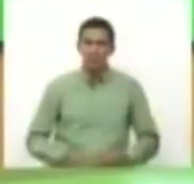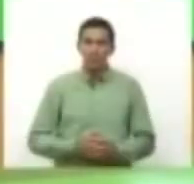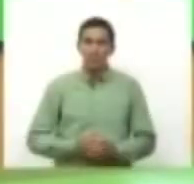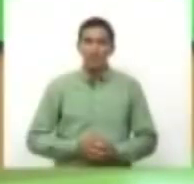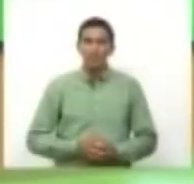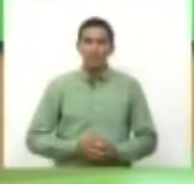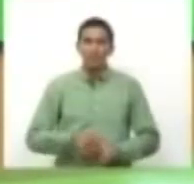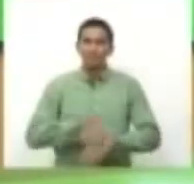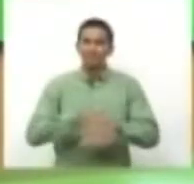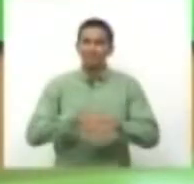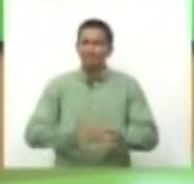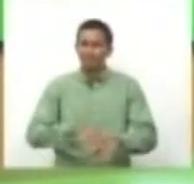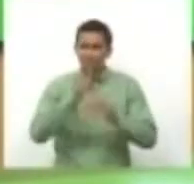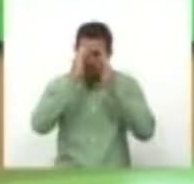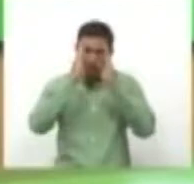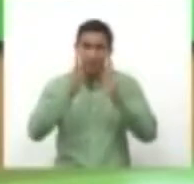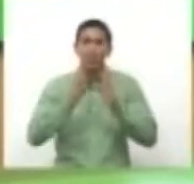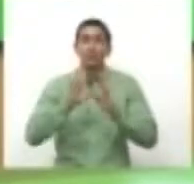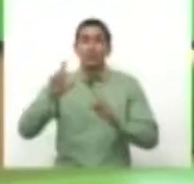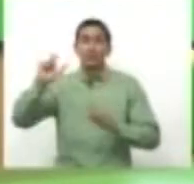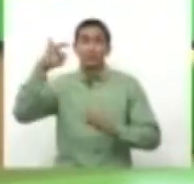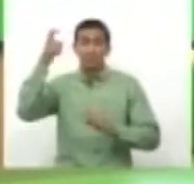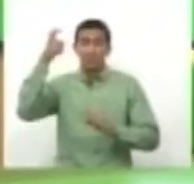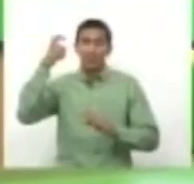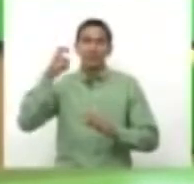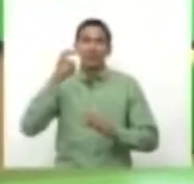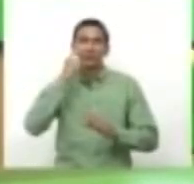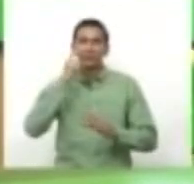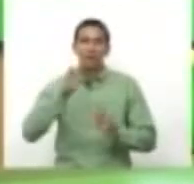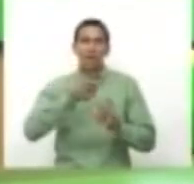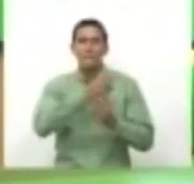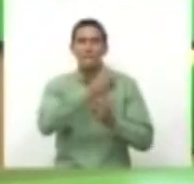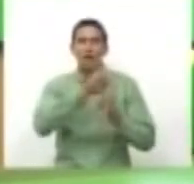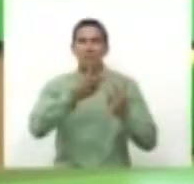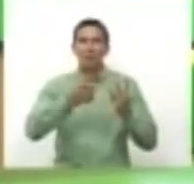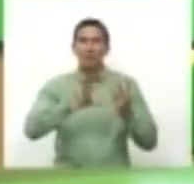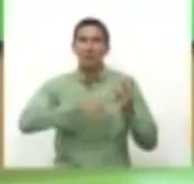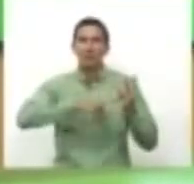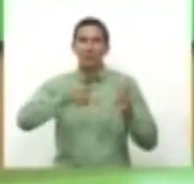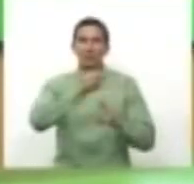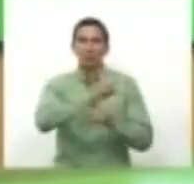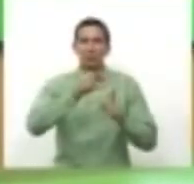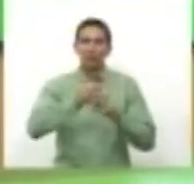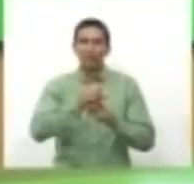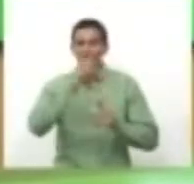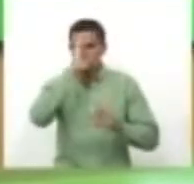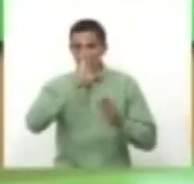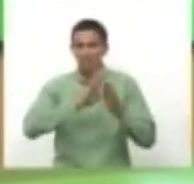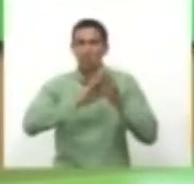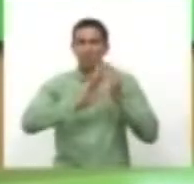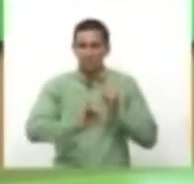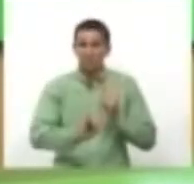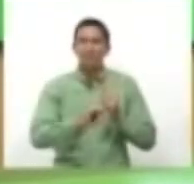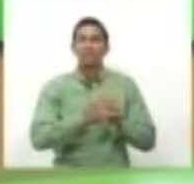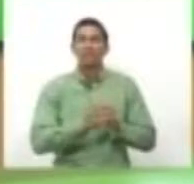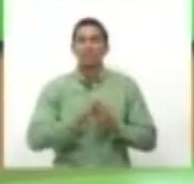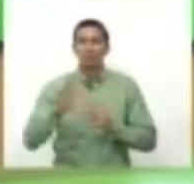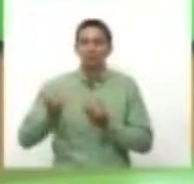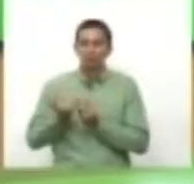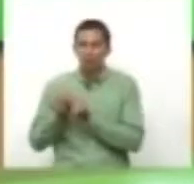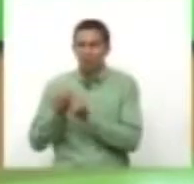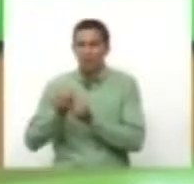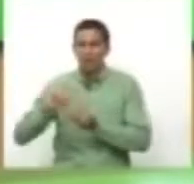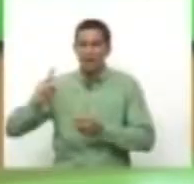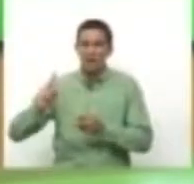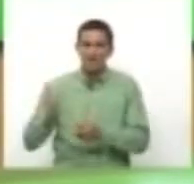Muchísima atención, según la Fiscalía, detrás del asesinato de 13 líderes sociales estaría un plan de retaliación por parte de bandas criminales. No